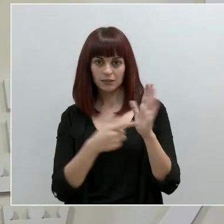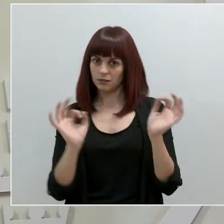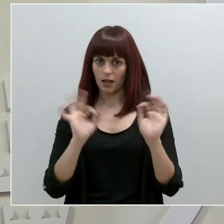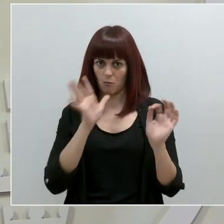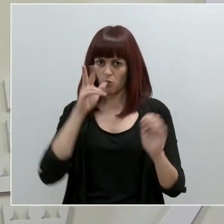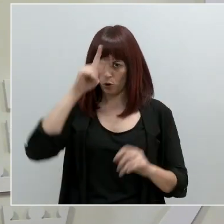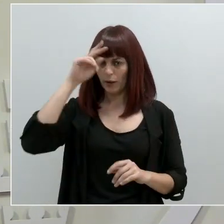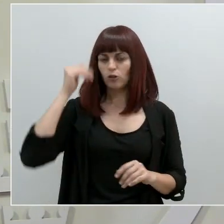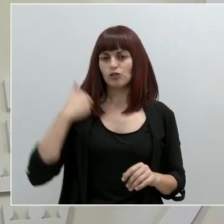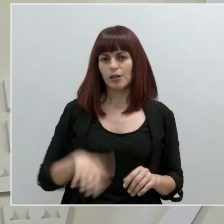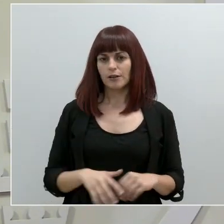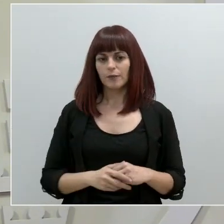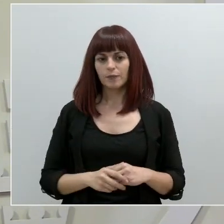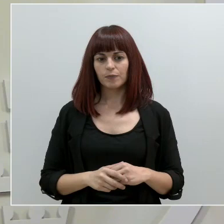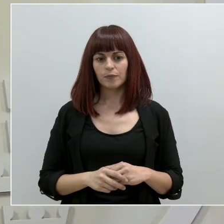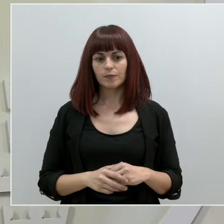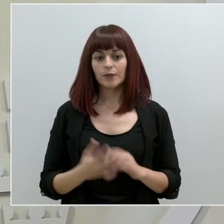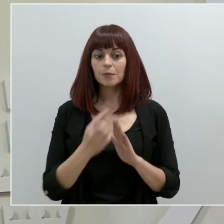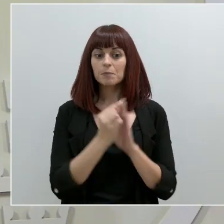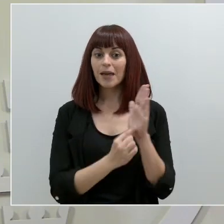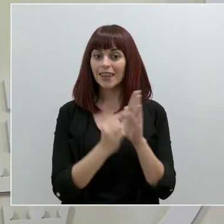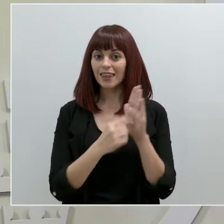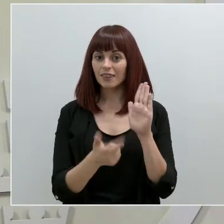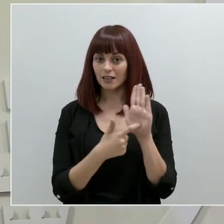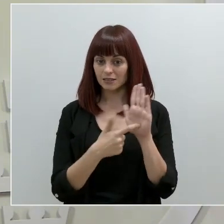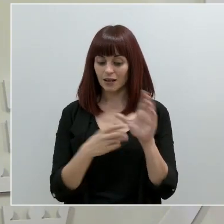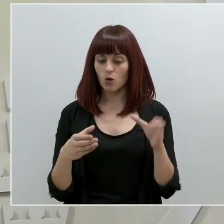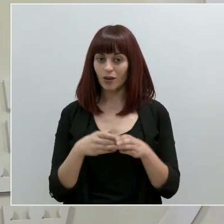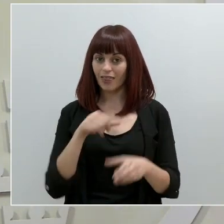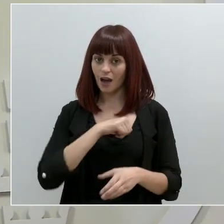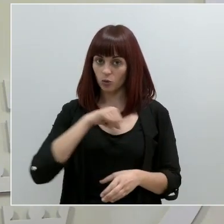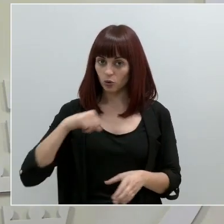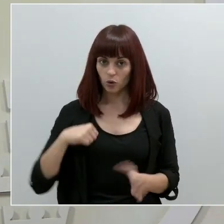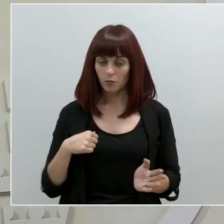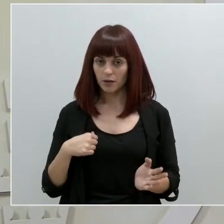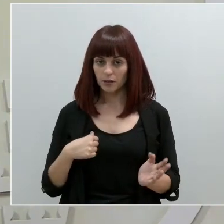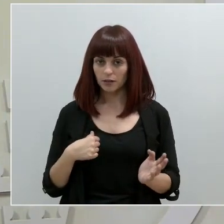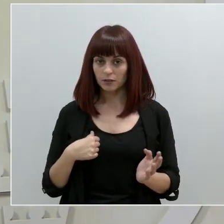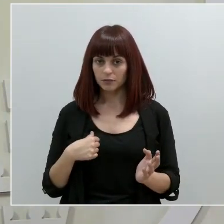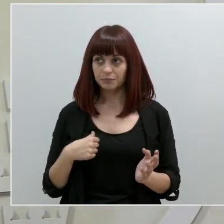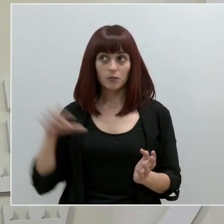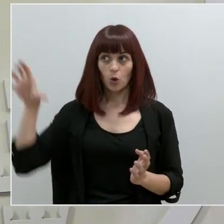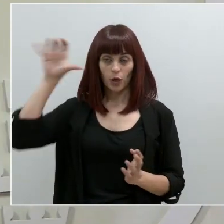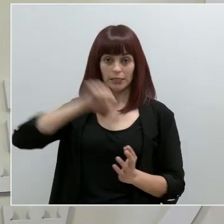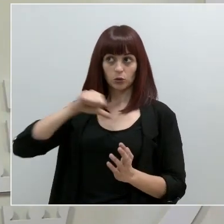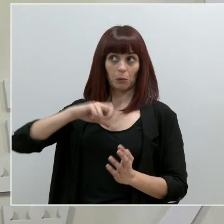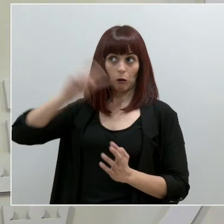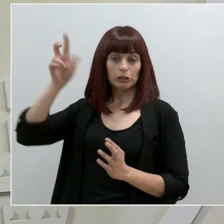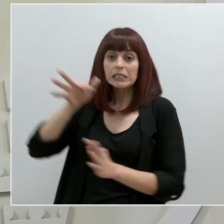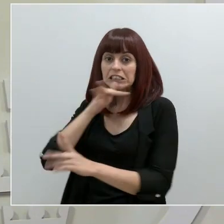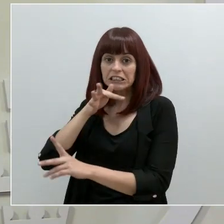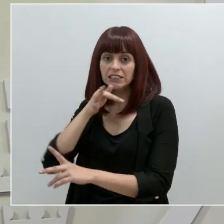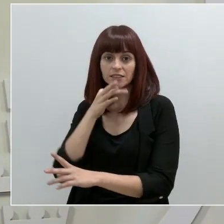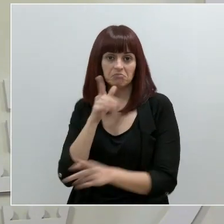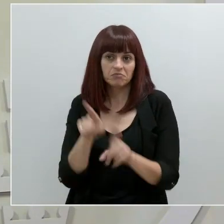preocupados. Esas medidas que se tomaron en la comunidad autónoma y que no se habían tomado todavía en muchas comunidades autónomas que